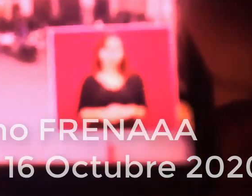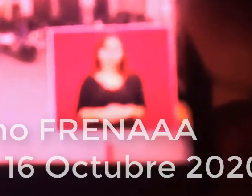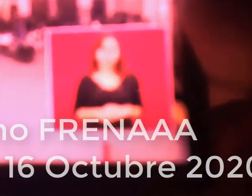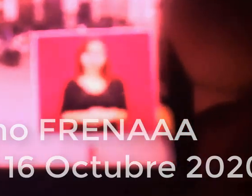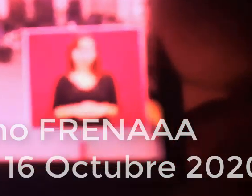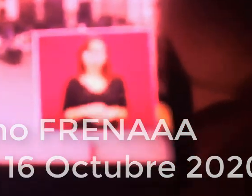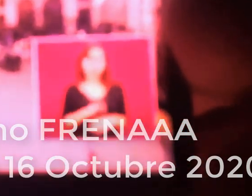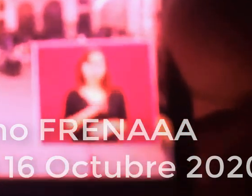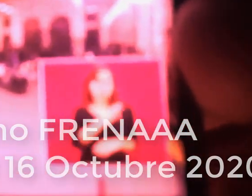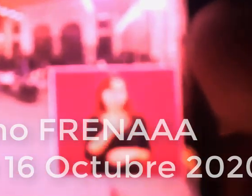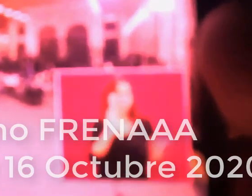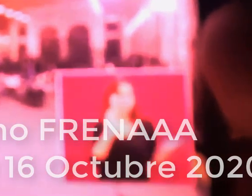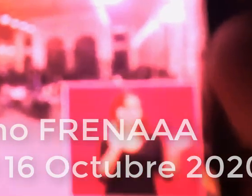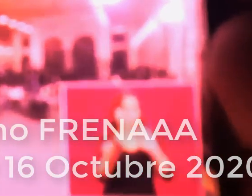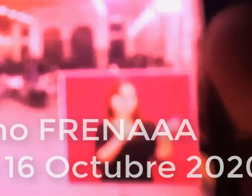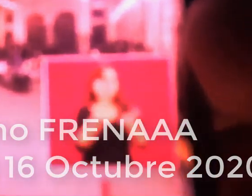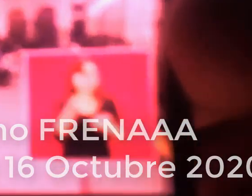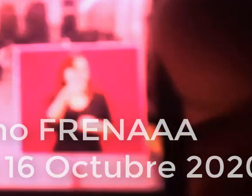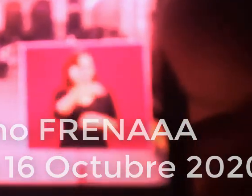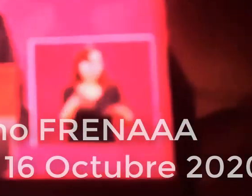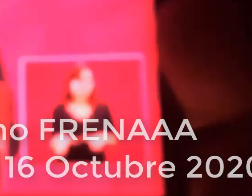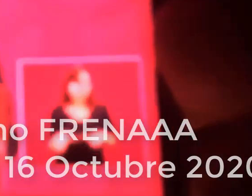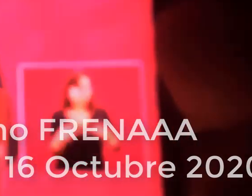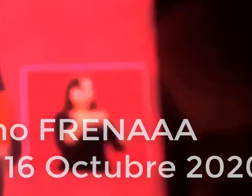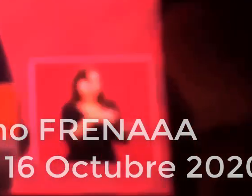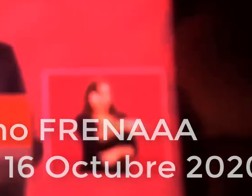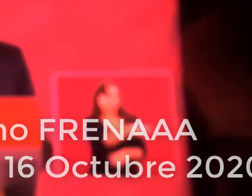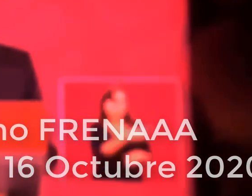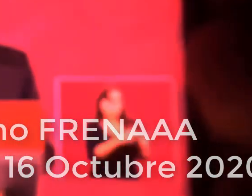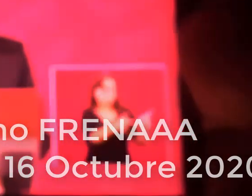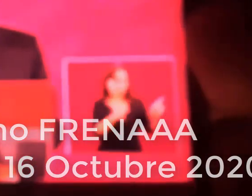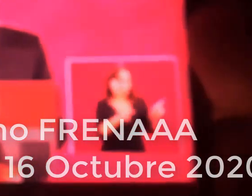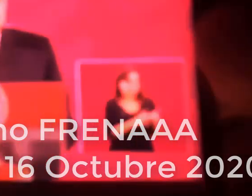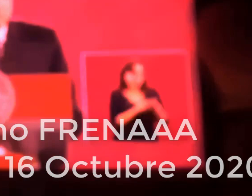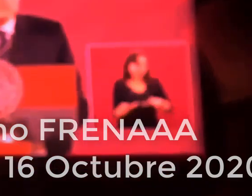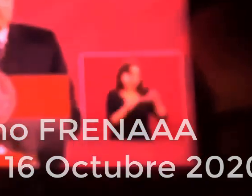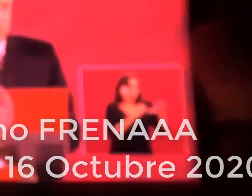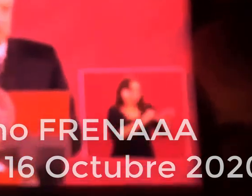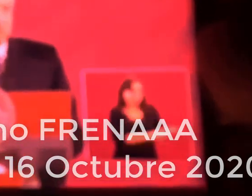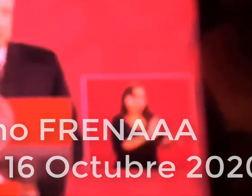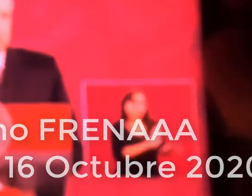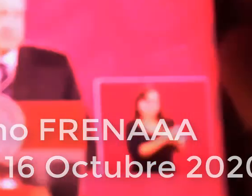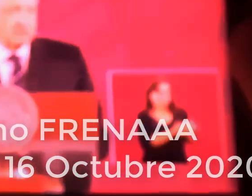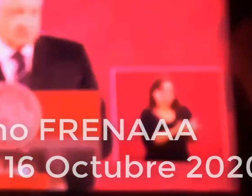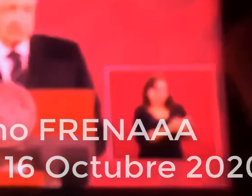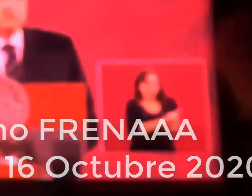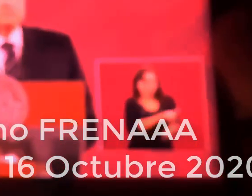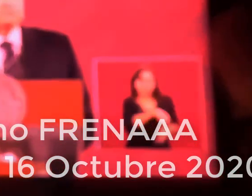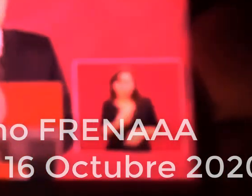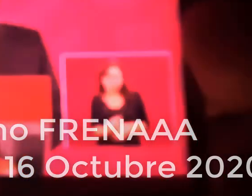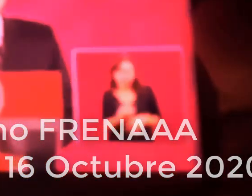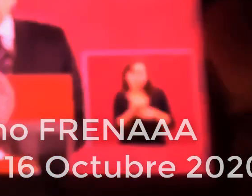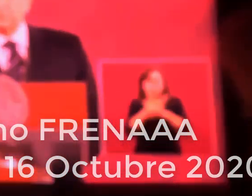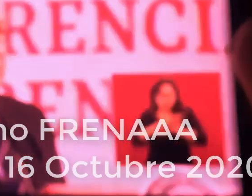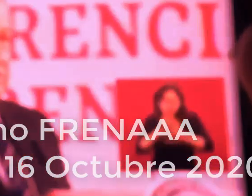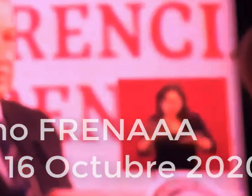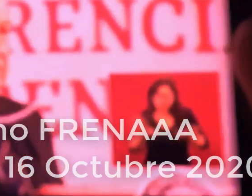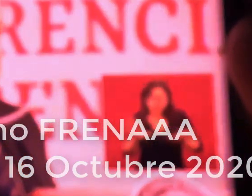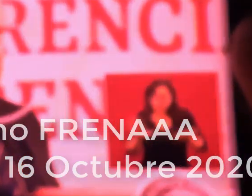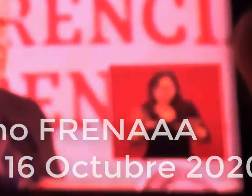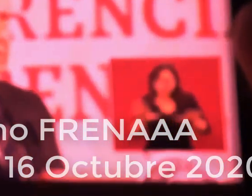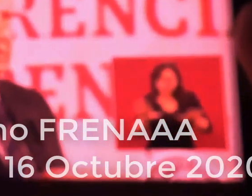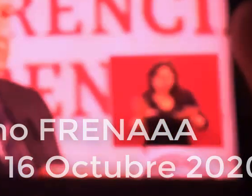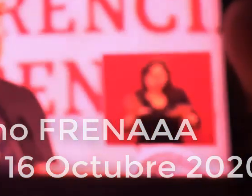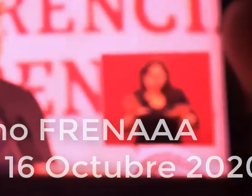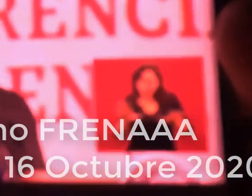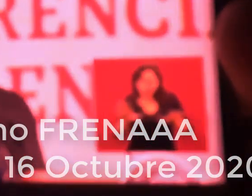santo domingo sean protegidos como están muchísimo para que podamos